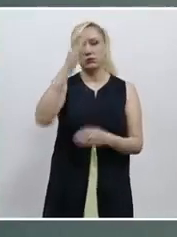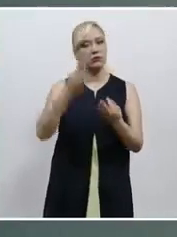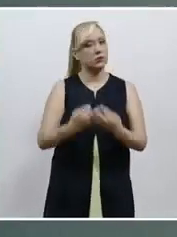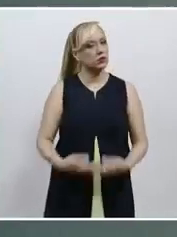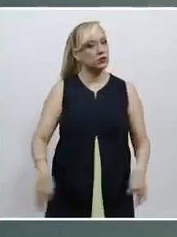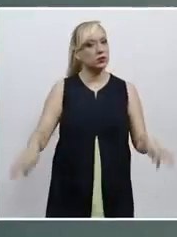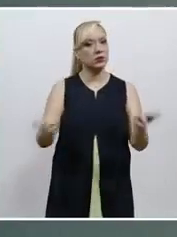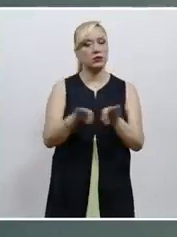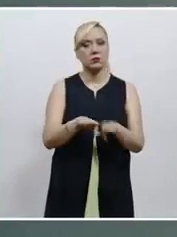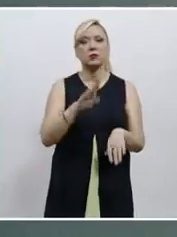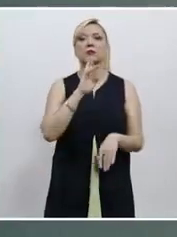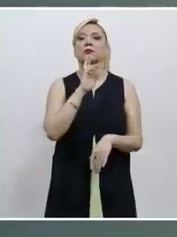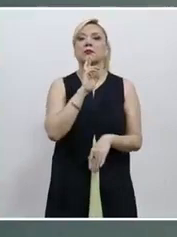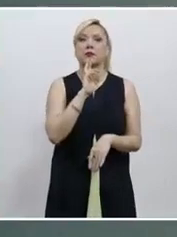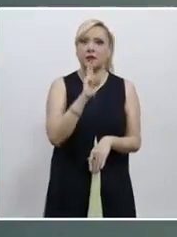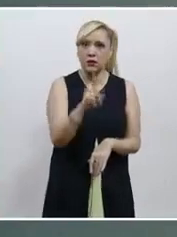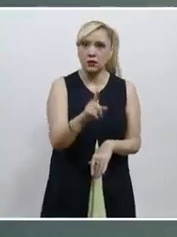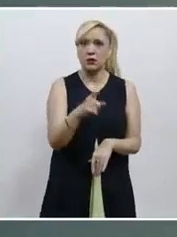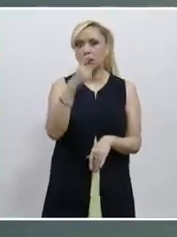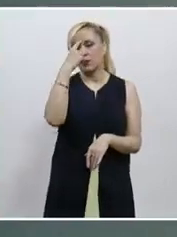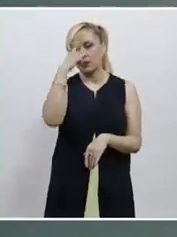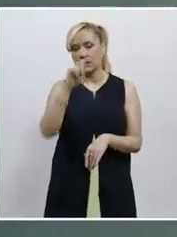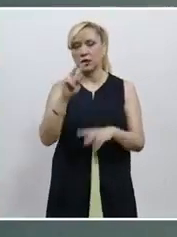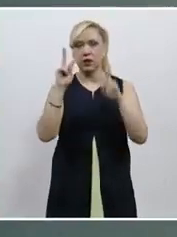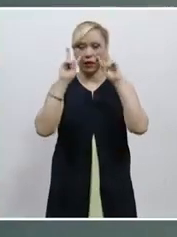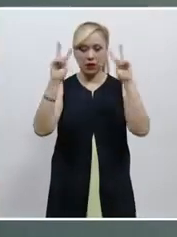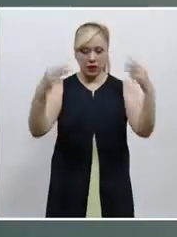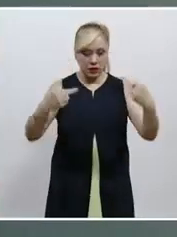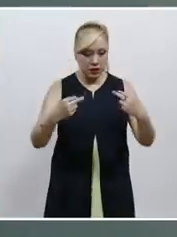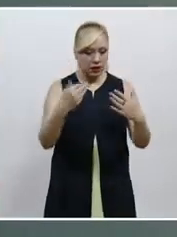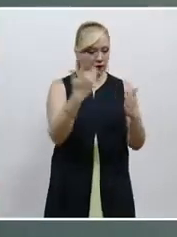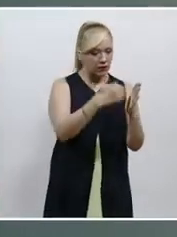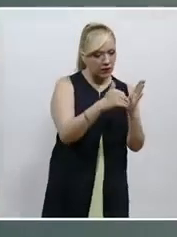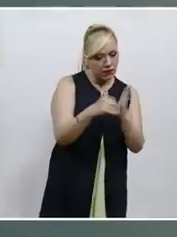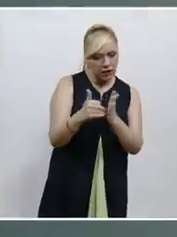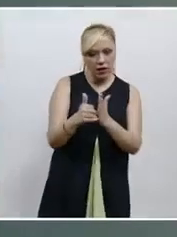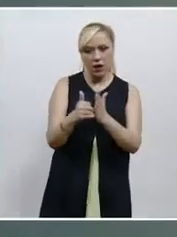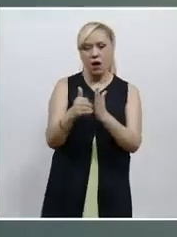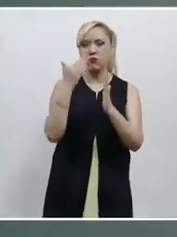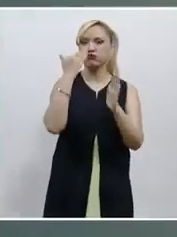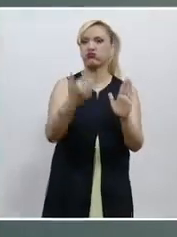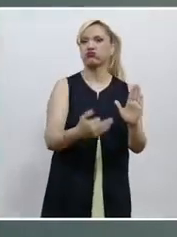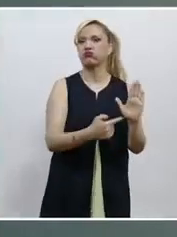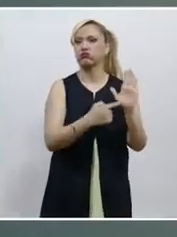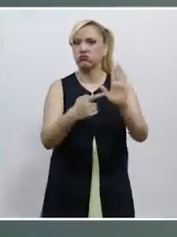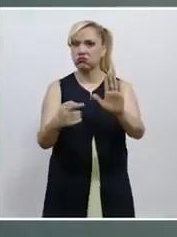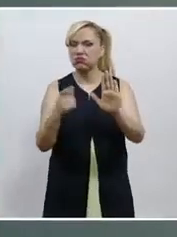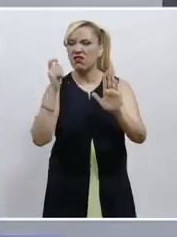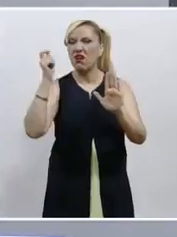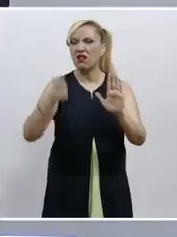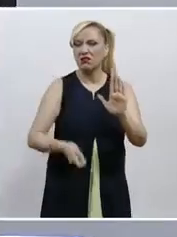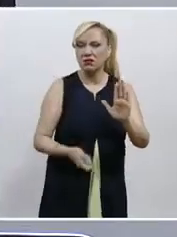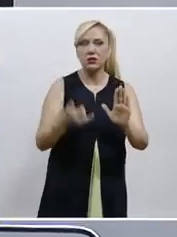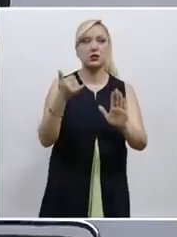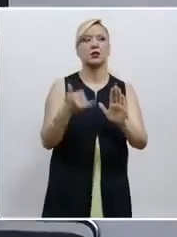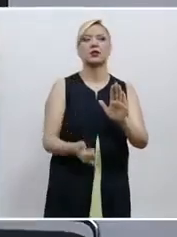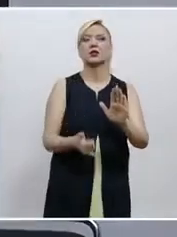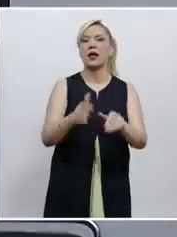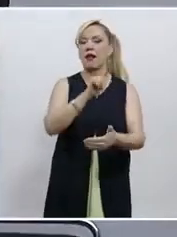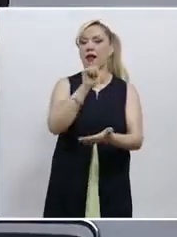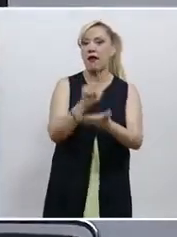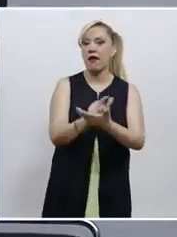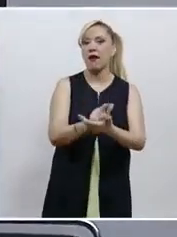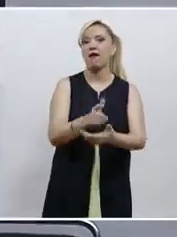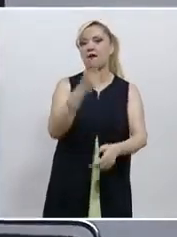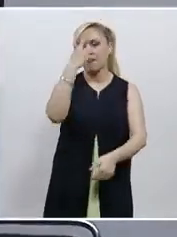administrativos mejorarán la trazabilidad, la transparencia y las garantías procesales. El programa de